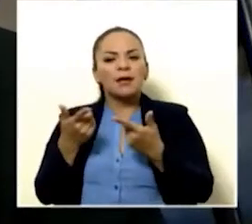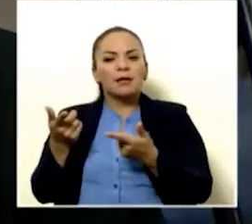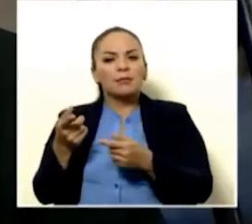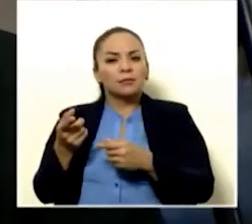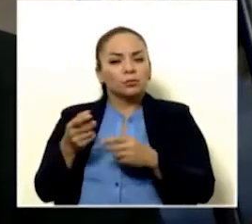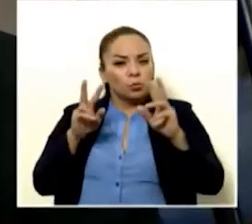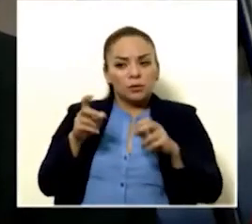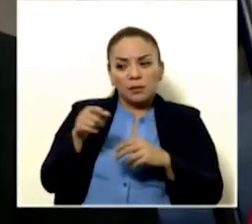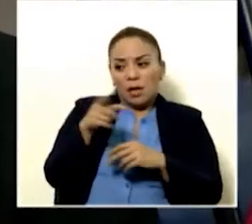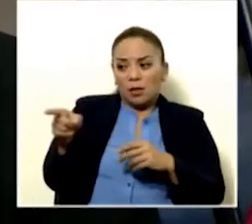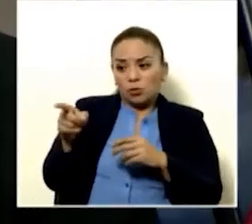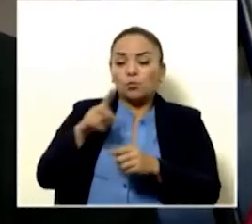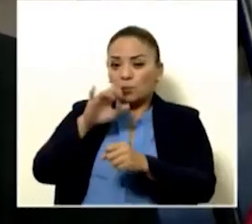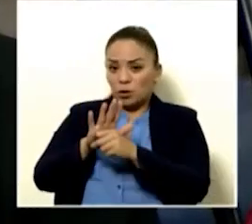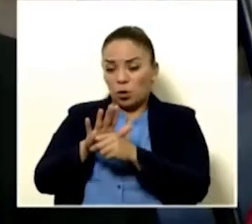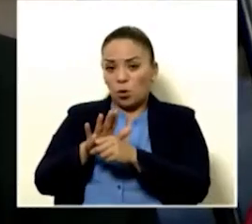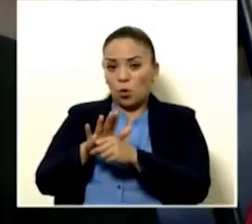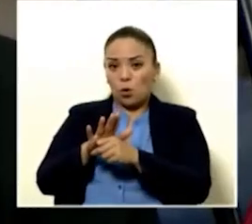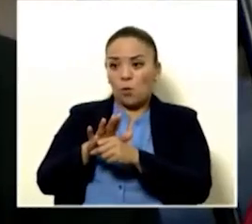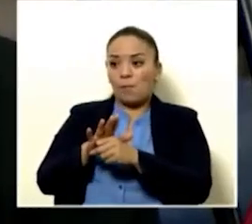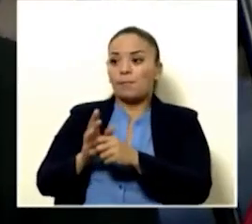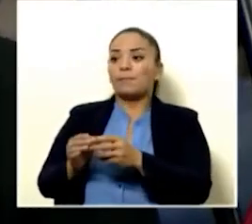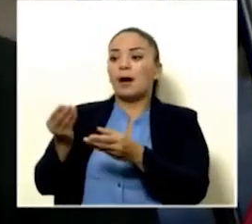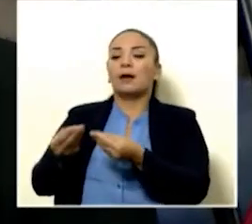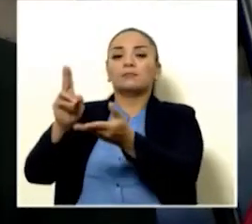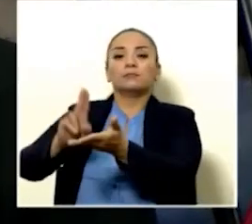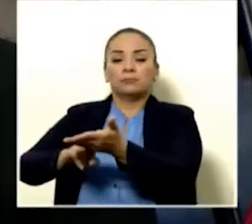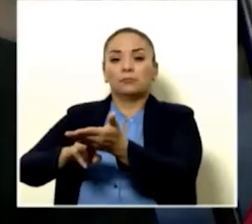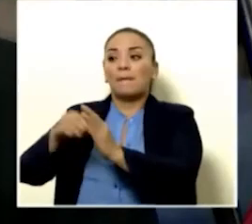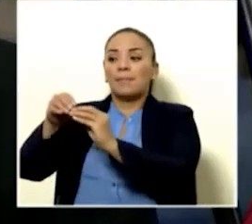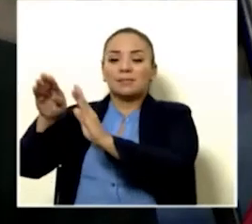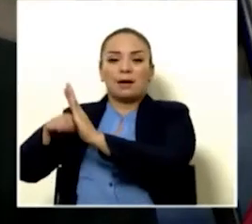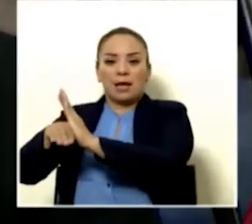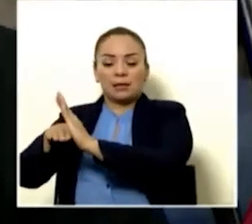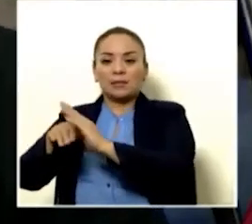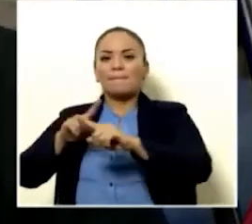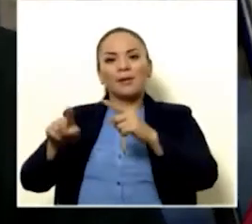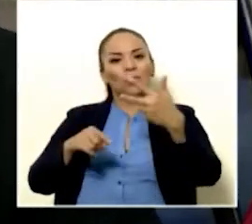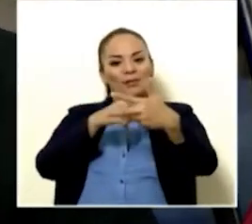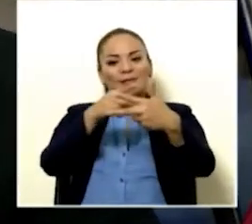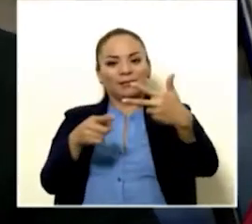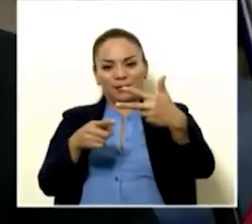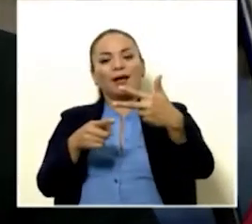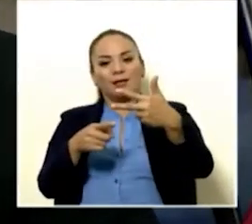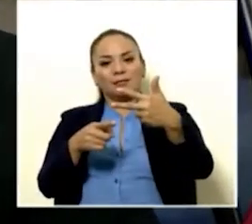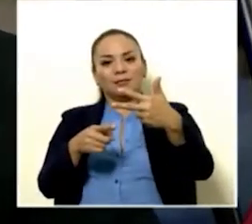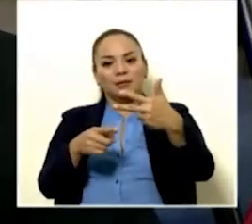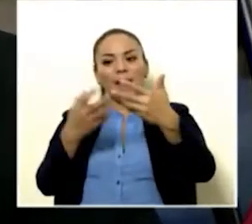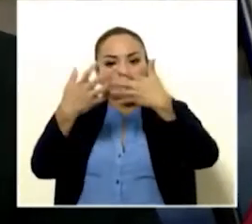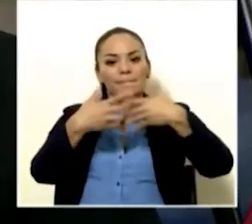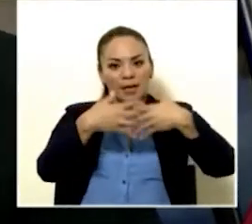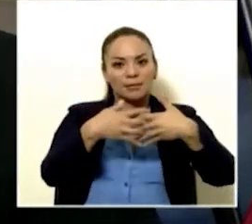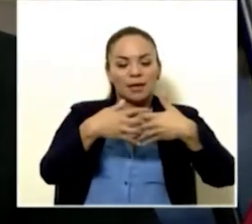les prometió que se iba a adjudicar la de menor costo, pero sin embargo hay en 3 de las licitaciones que ofertaron a un menor